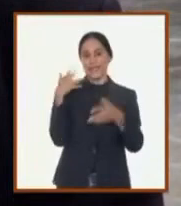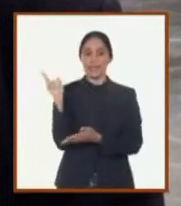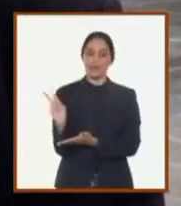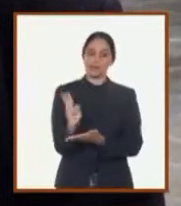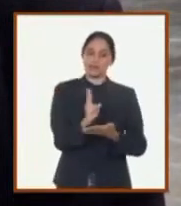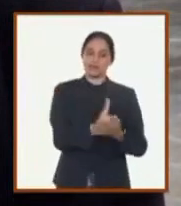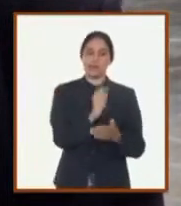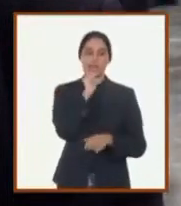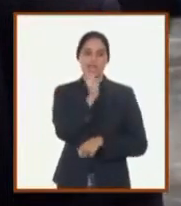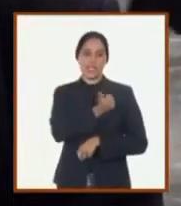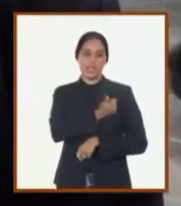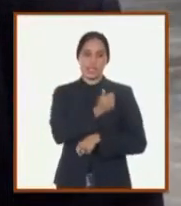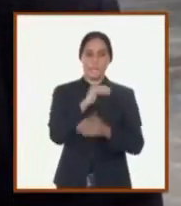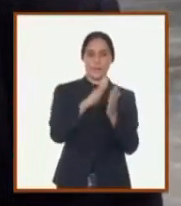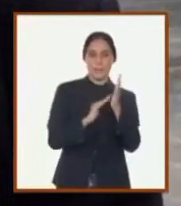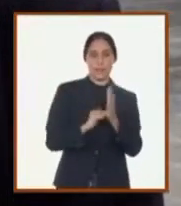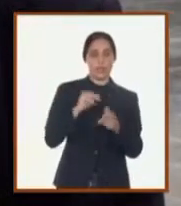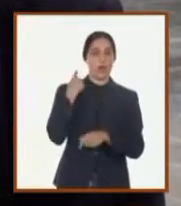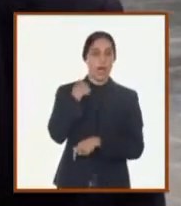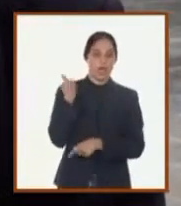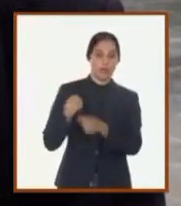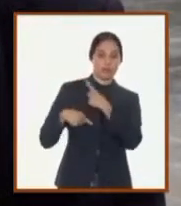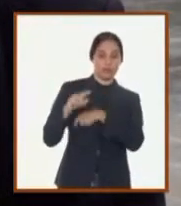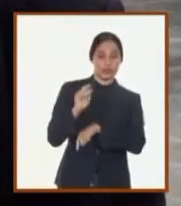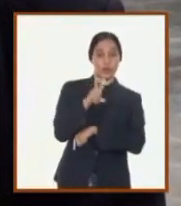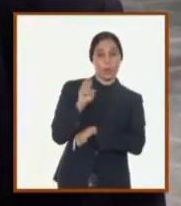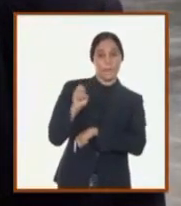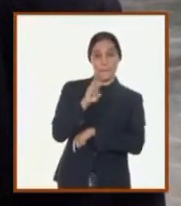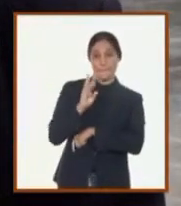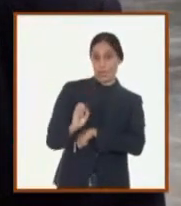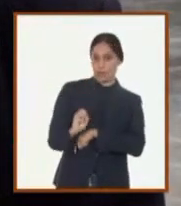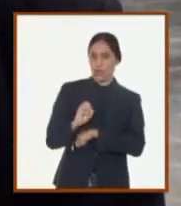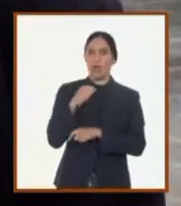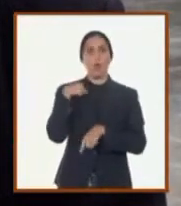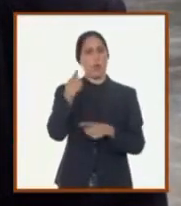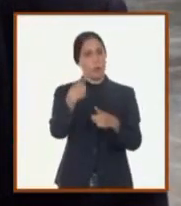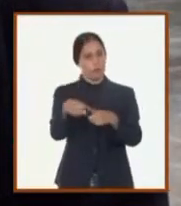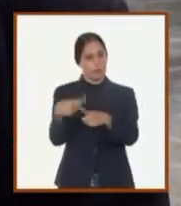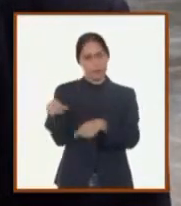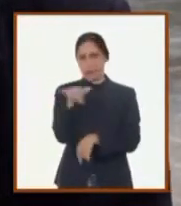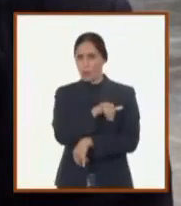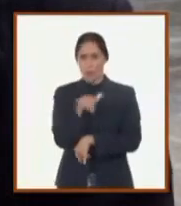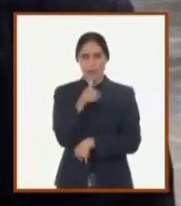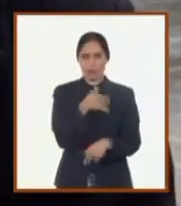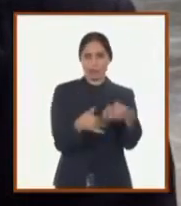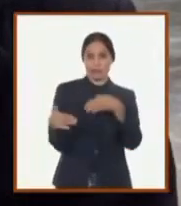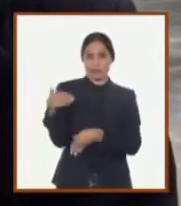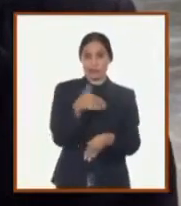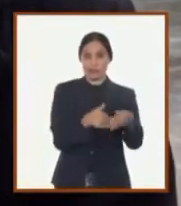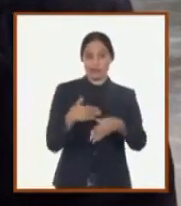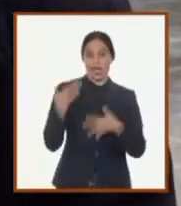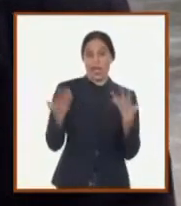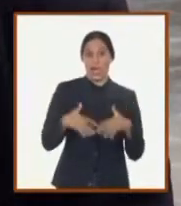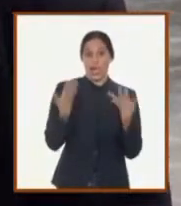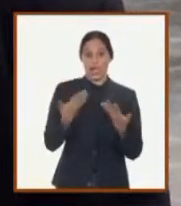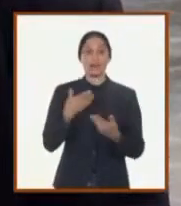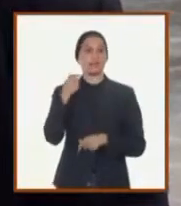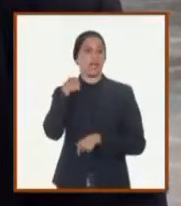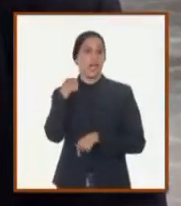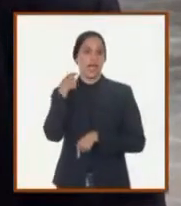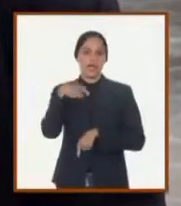diciembre de 2020 también junto a otros dignatarios asistirá a las celebraciones por el aniversario